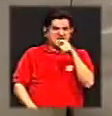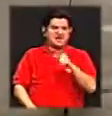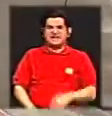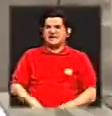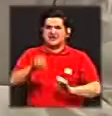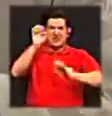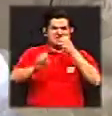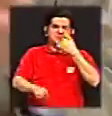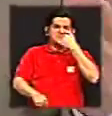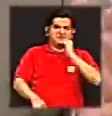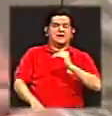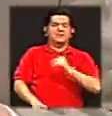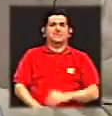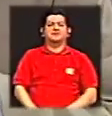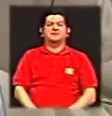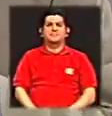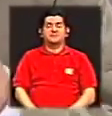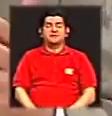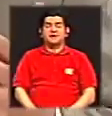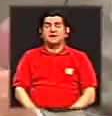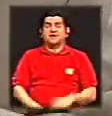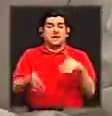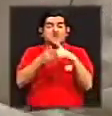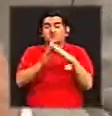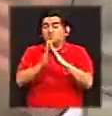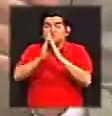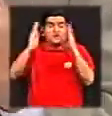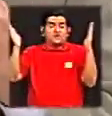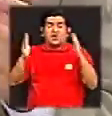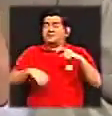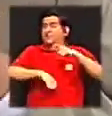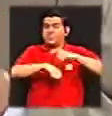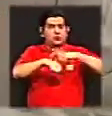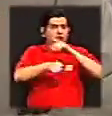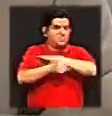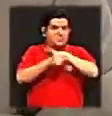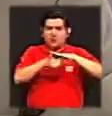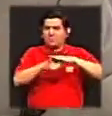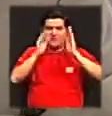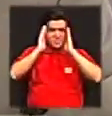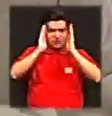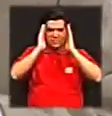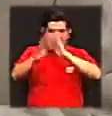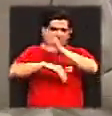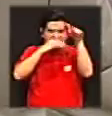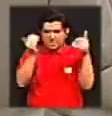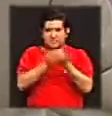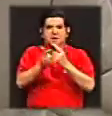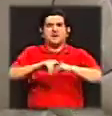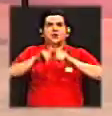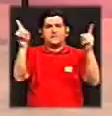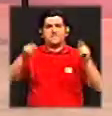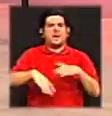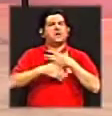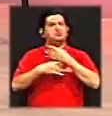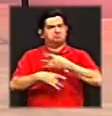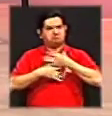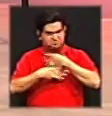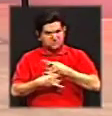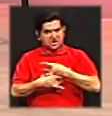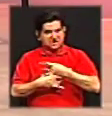Ustedes también, bueno, el estudio es muy amplio, no nos va a dar tiempo aquí para abarcar todos los detalles que tiene, pero es